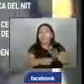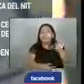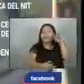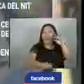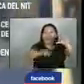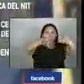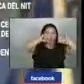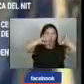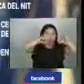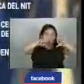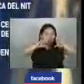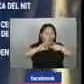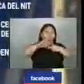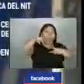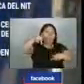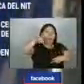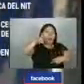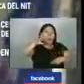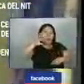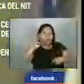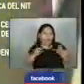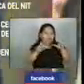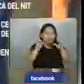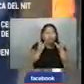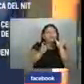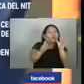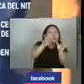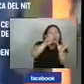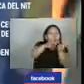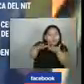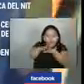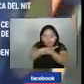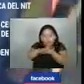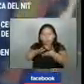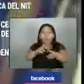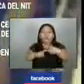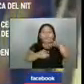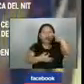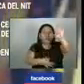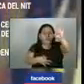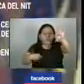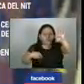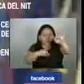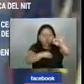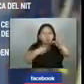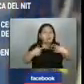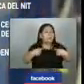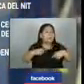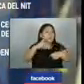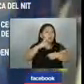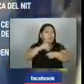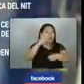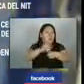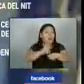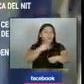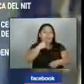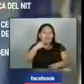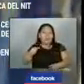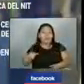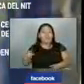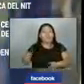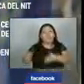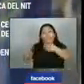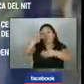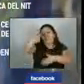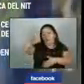Presentar foto o PDF del documento único de identidad, así como la constancia médica por discapacidad que debe ser extendida por